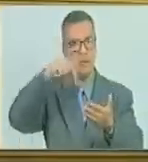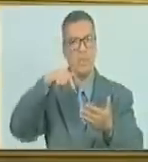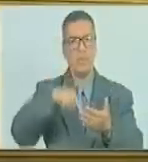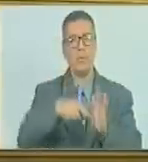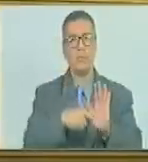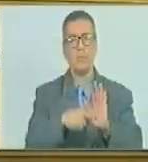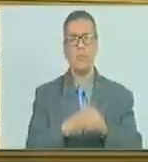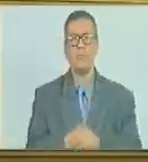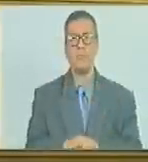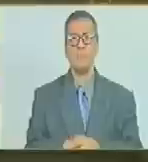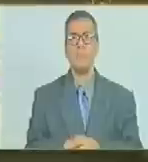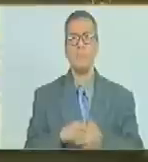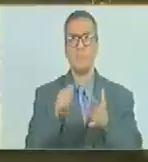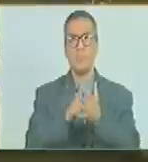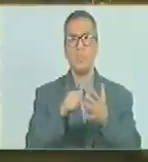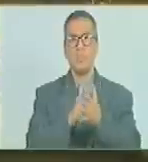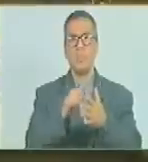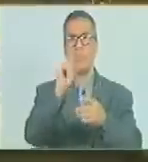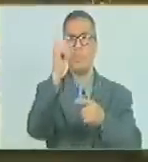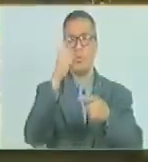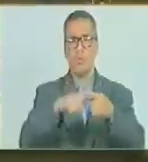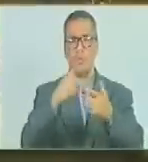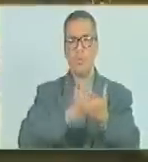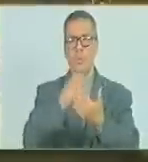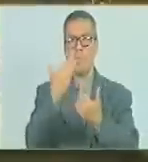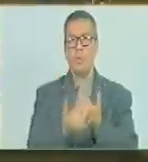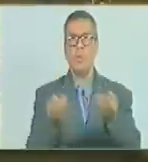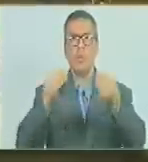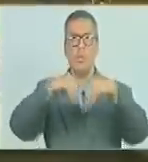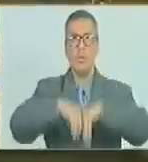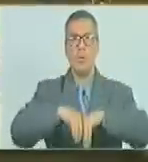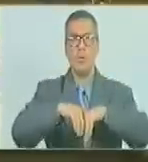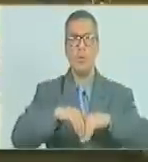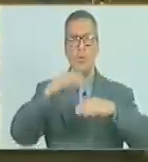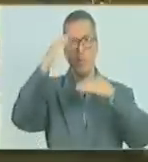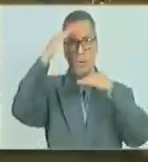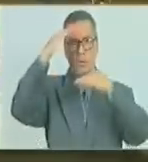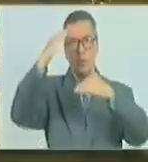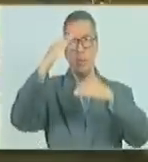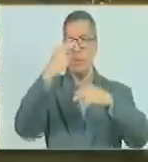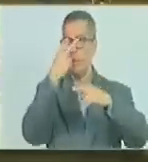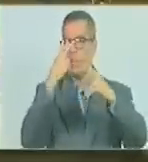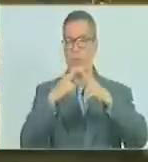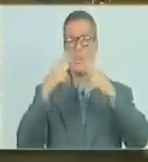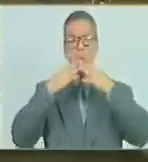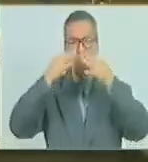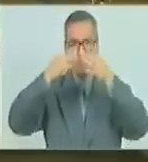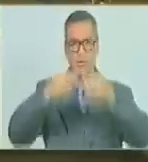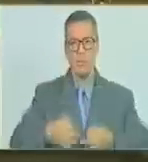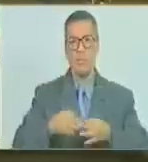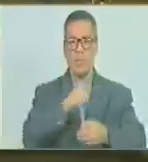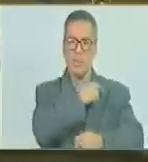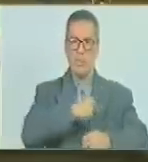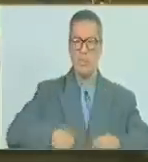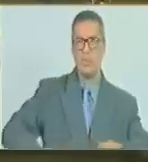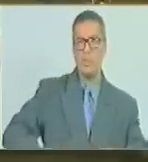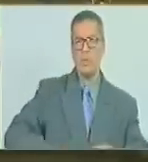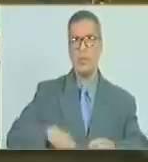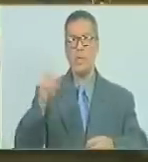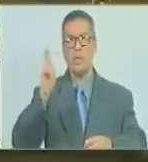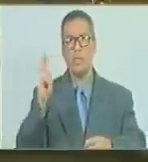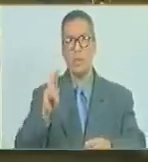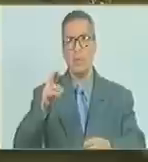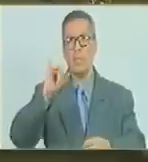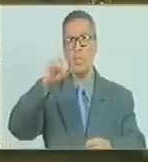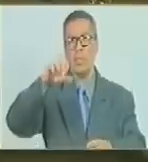hoy. Punto número uno, proyecto de acuerdo en salutación a la visita oficial del presidente de la